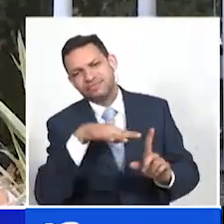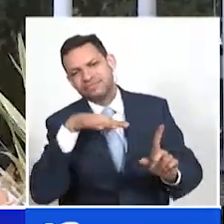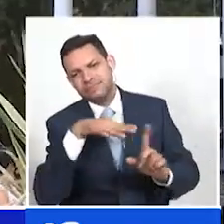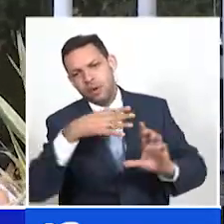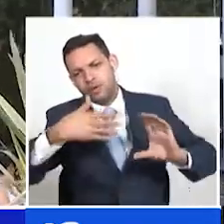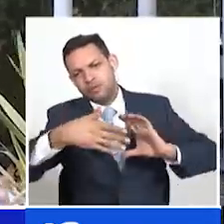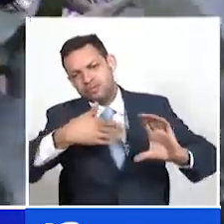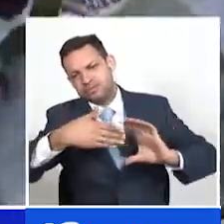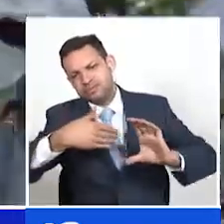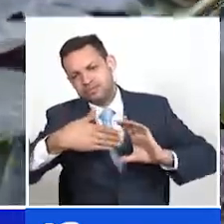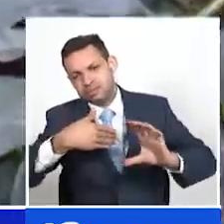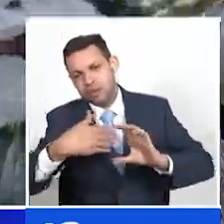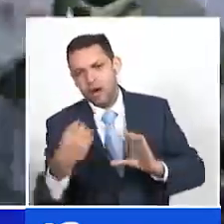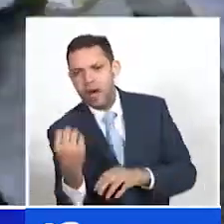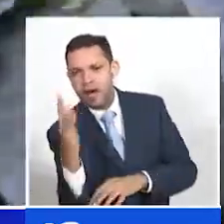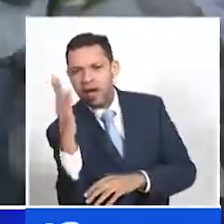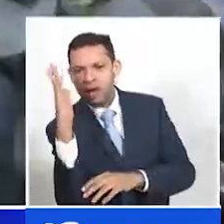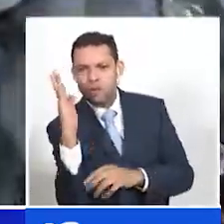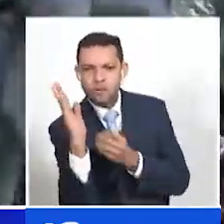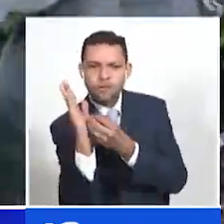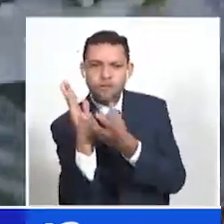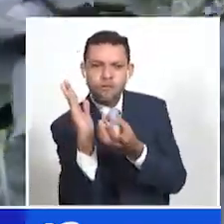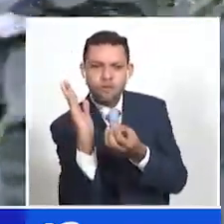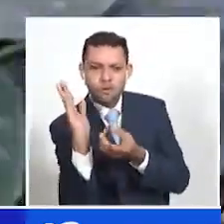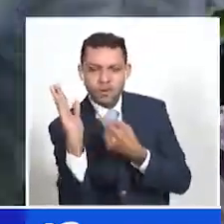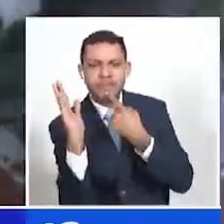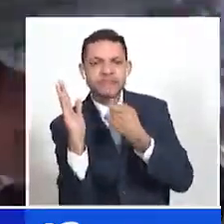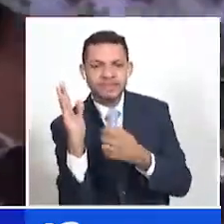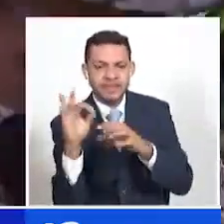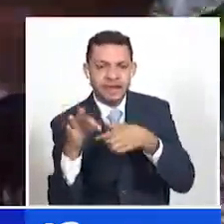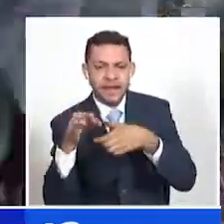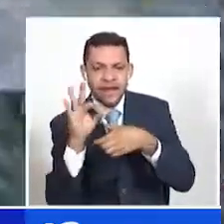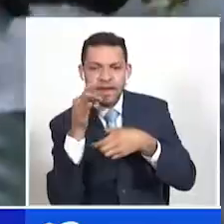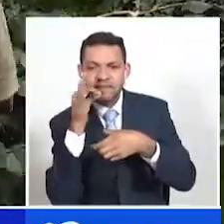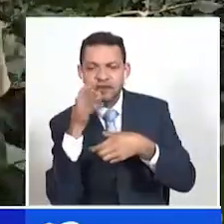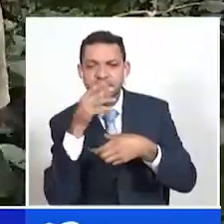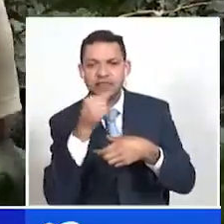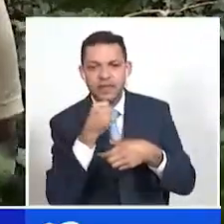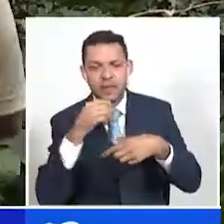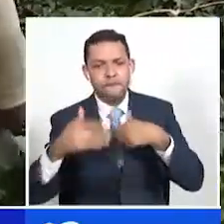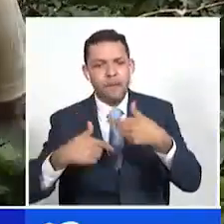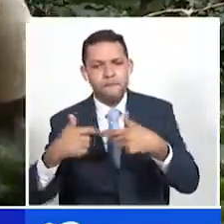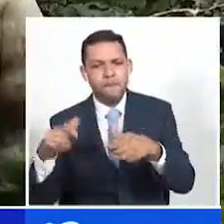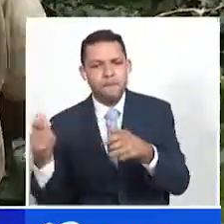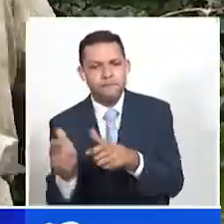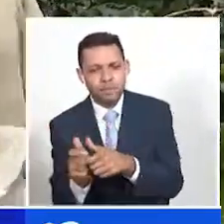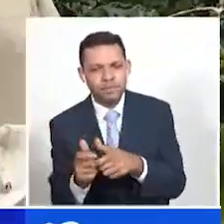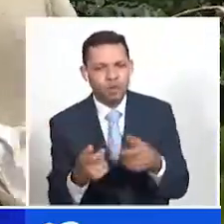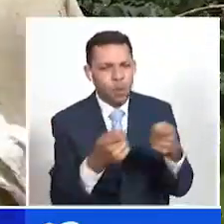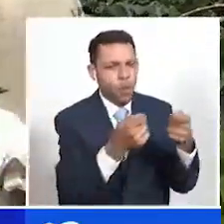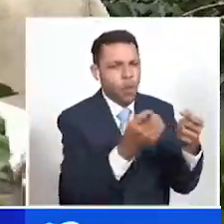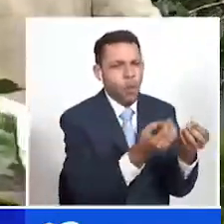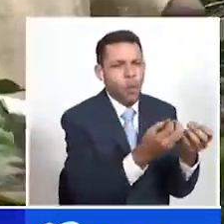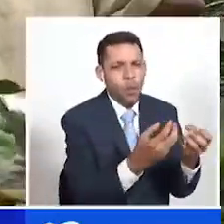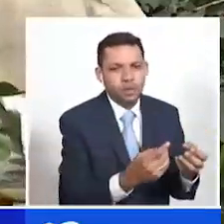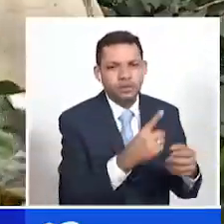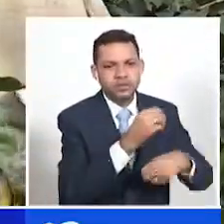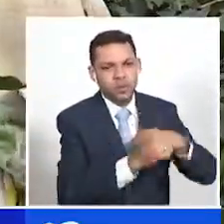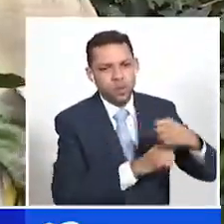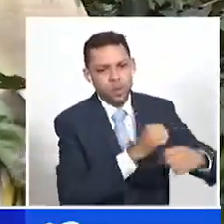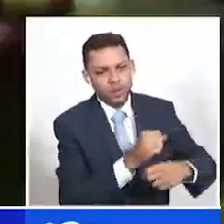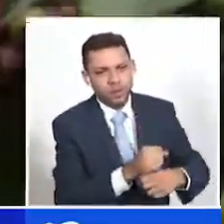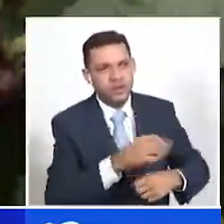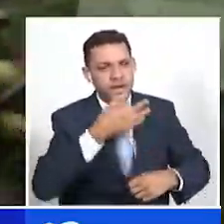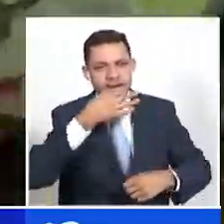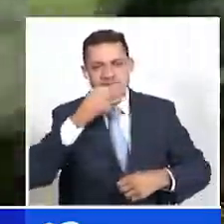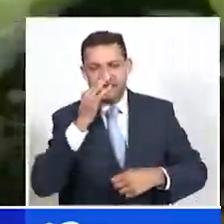las florecidas. Efectivamente, pues se ha venido cuantificando aproximadamente en lo que es el año cafetero como